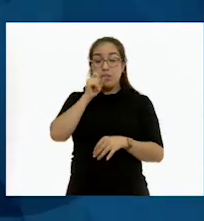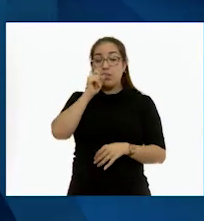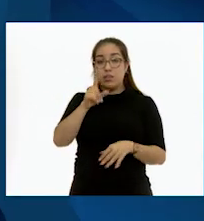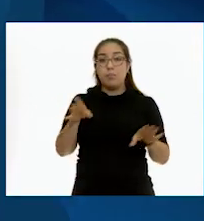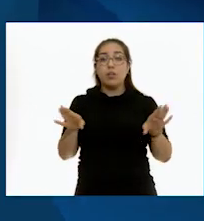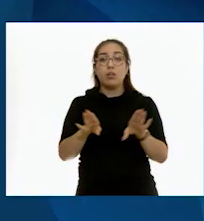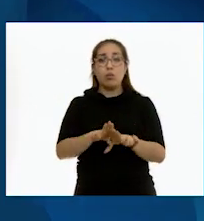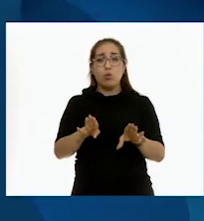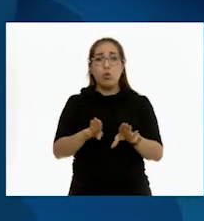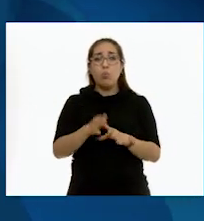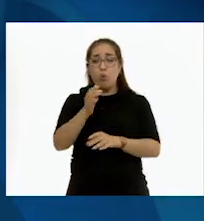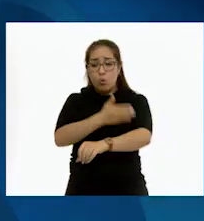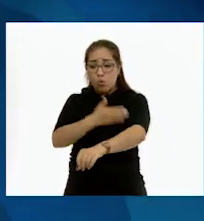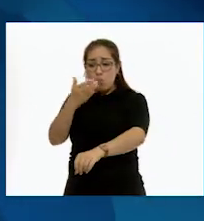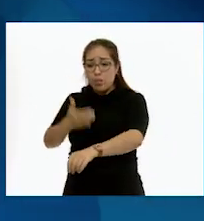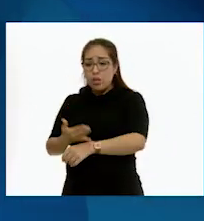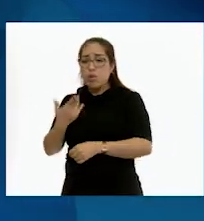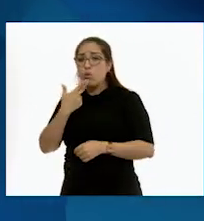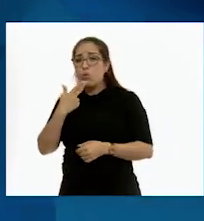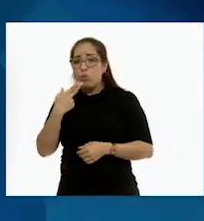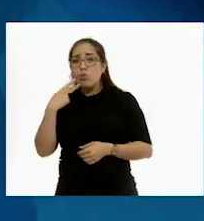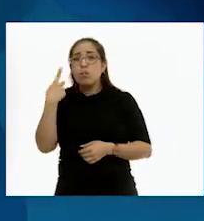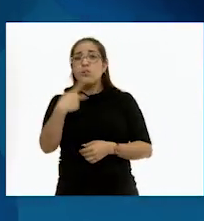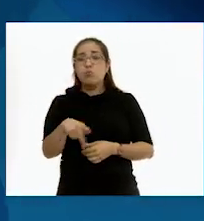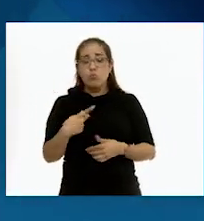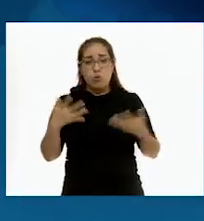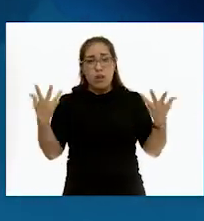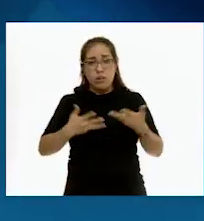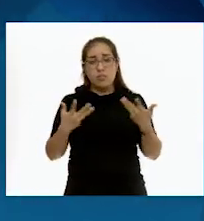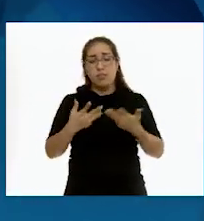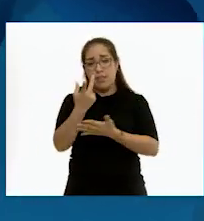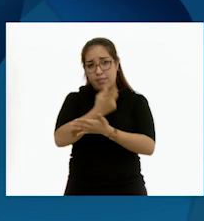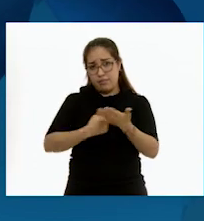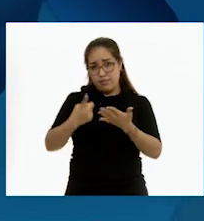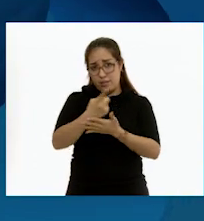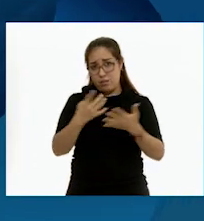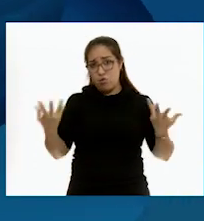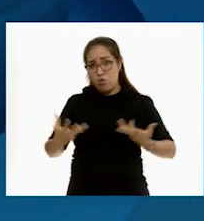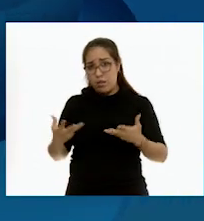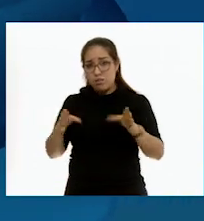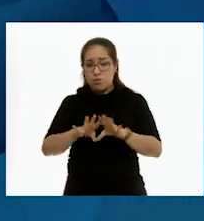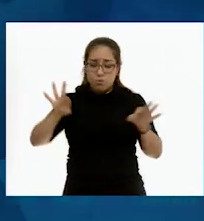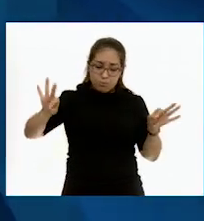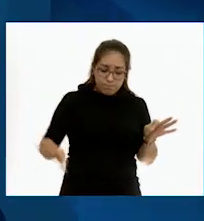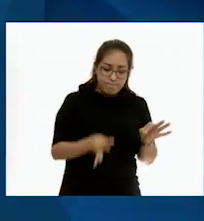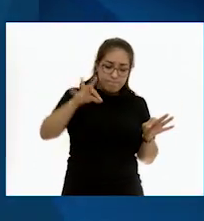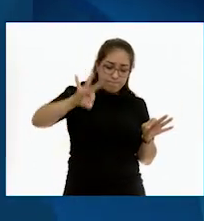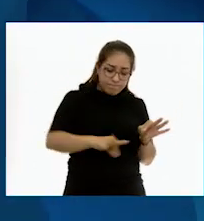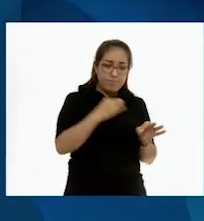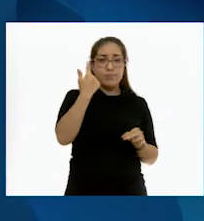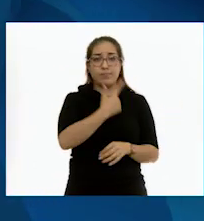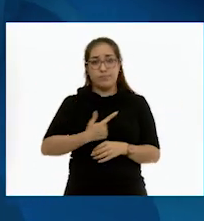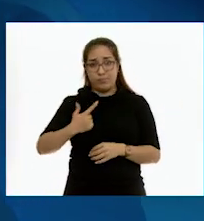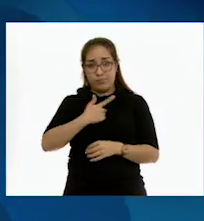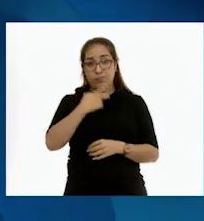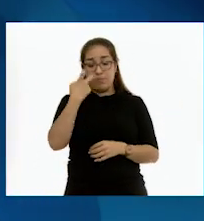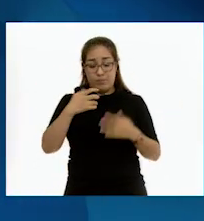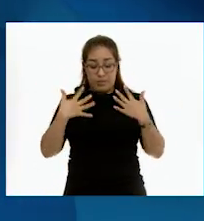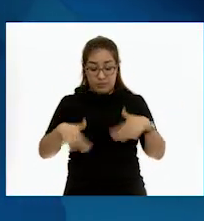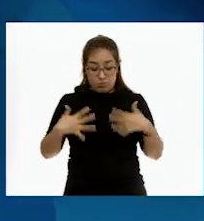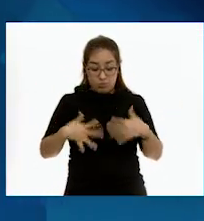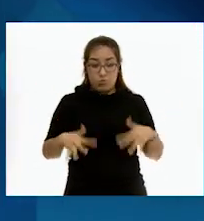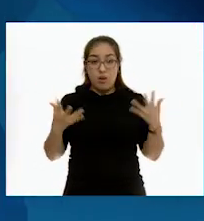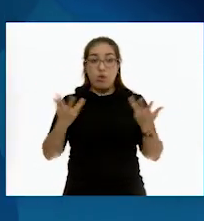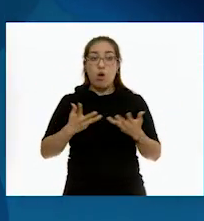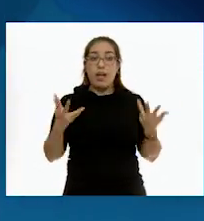a los compañeros a quienes atraiga la tarea de diseñar, coser y confeccionar el vestuario. Ellos se pondrán